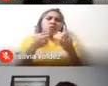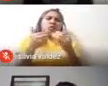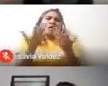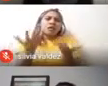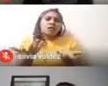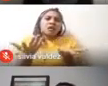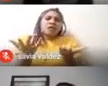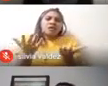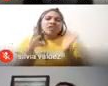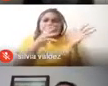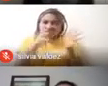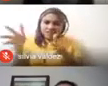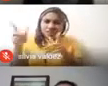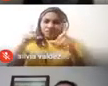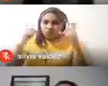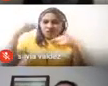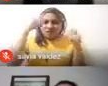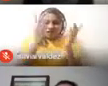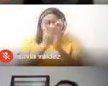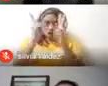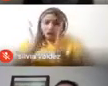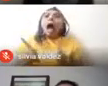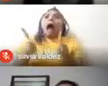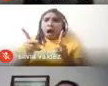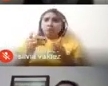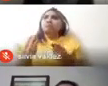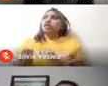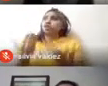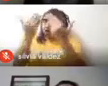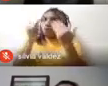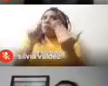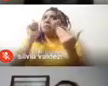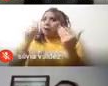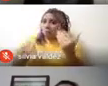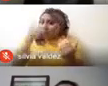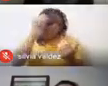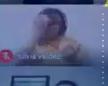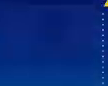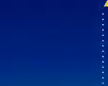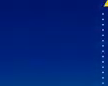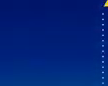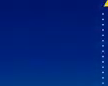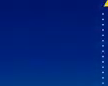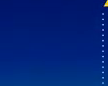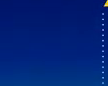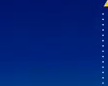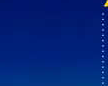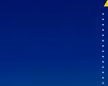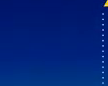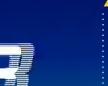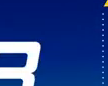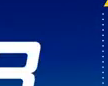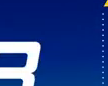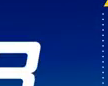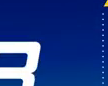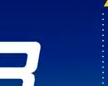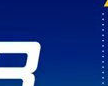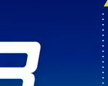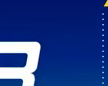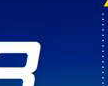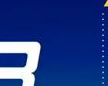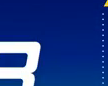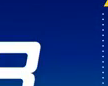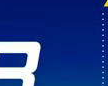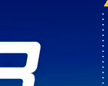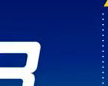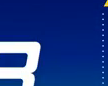de enseñanzas turísticas a los estudiantes. Entonces también les sirve muchísimo este FESTUR. Entonces la invitación es para que todos vayan, se inscriban y estén